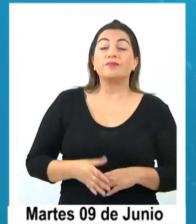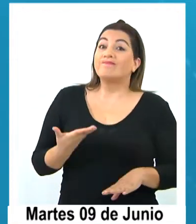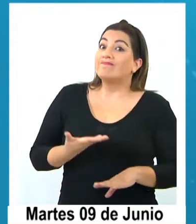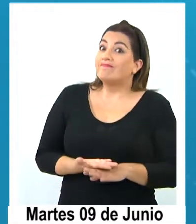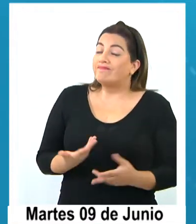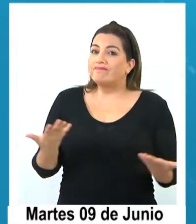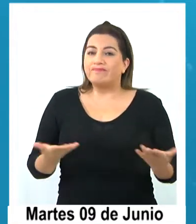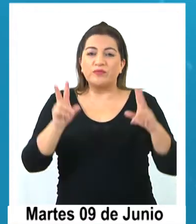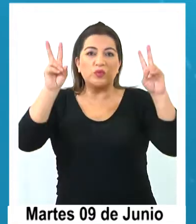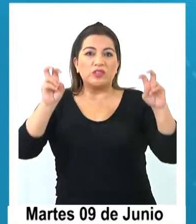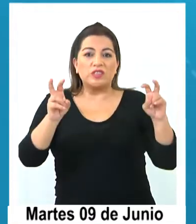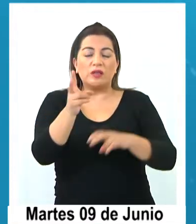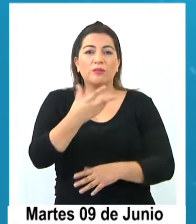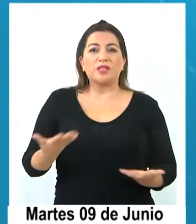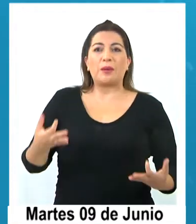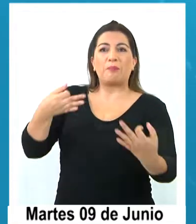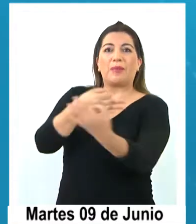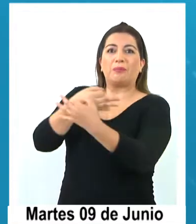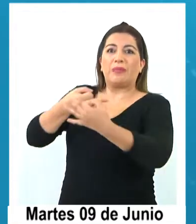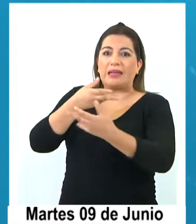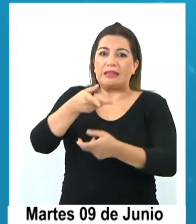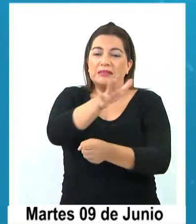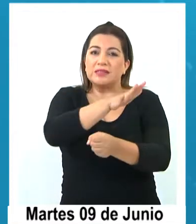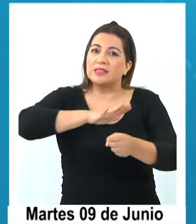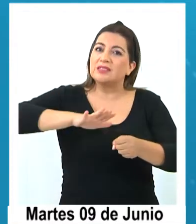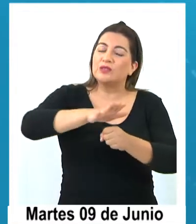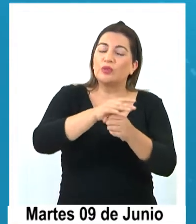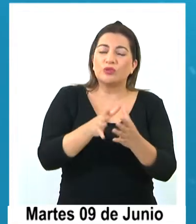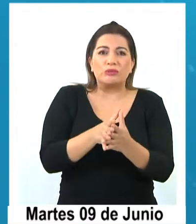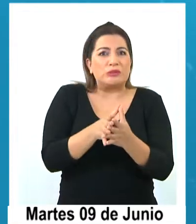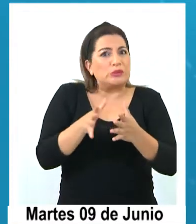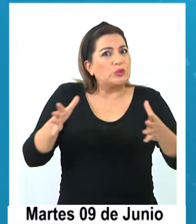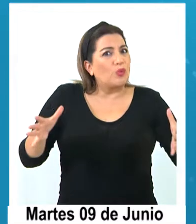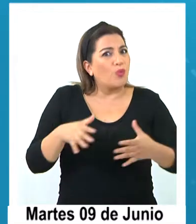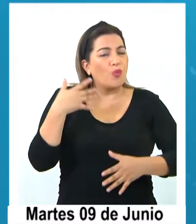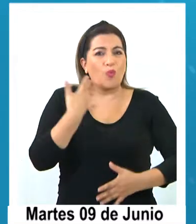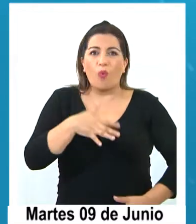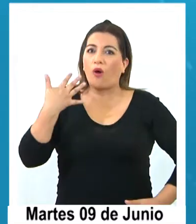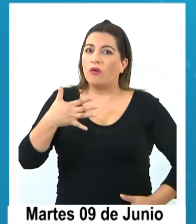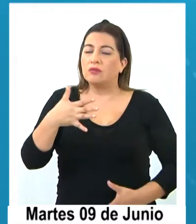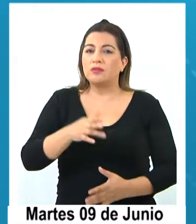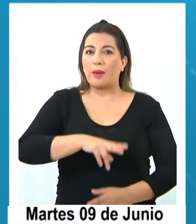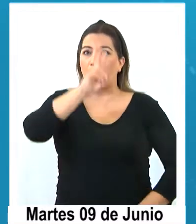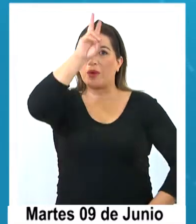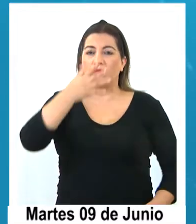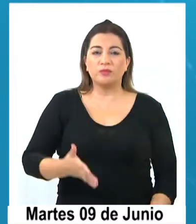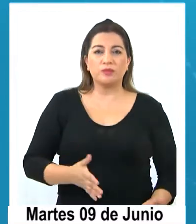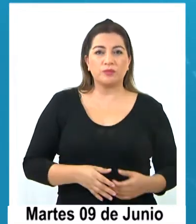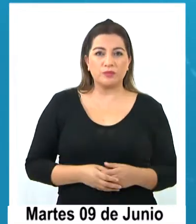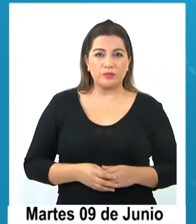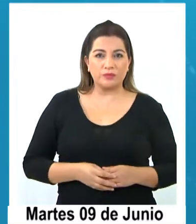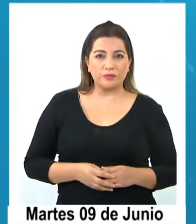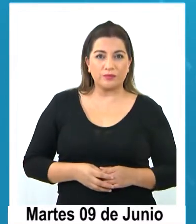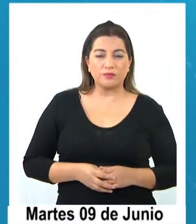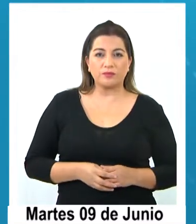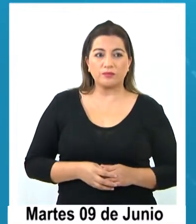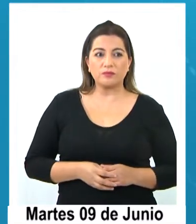que explican por qué estamos en esta situación dramática en el país. El Perú